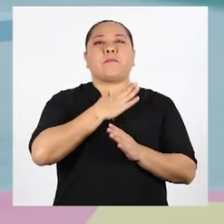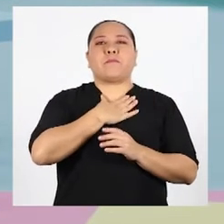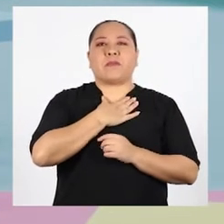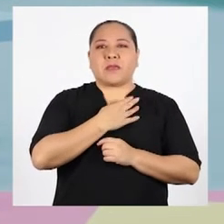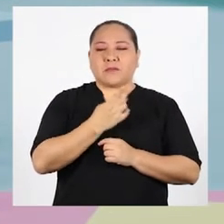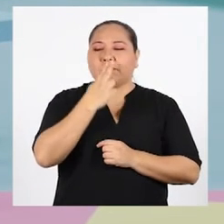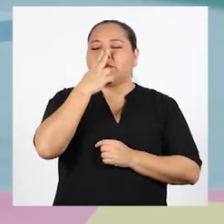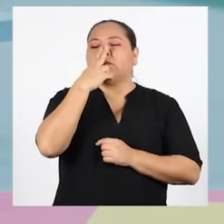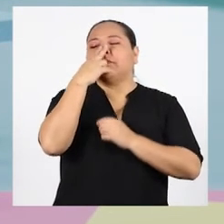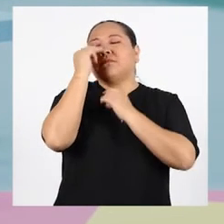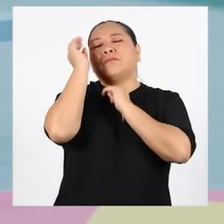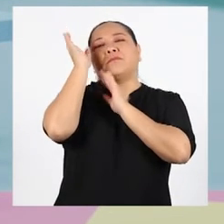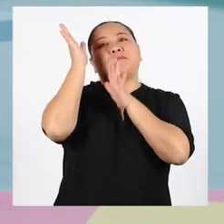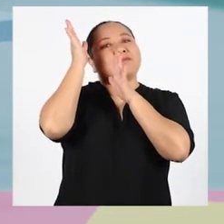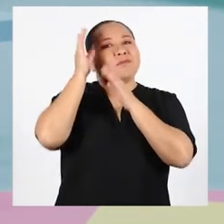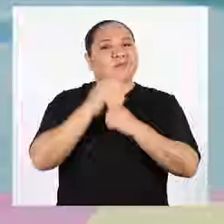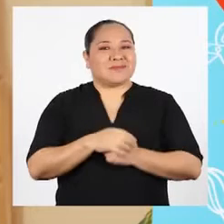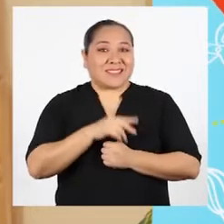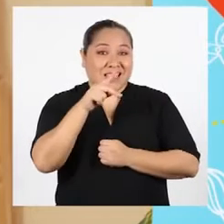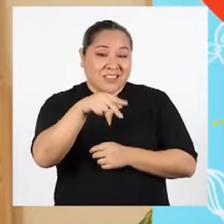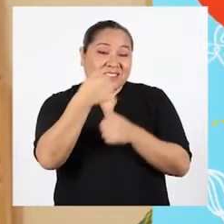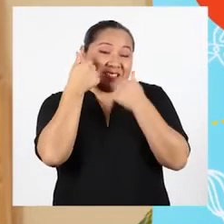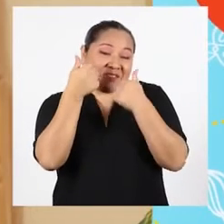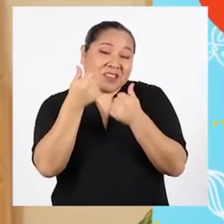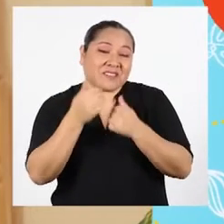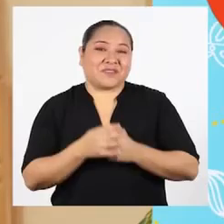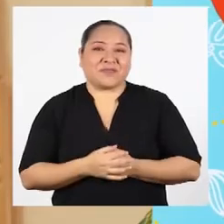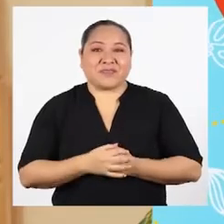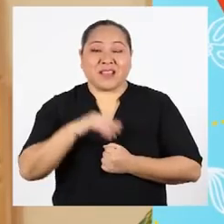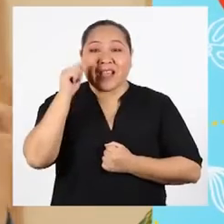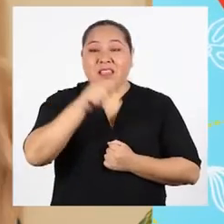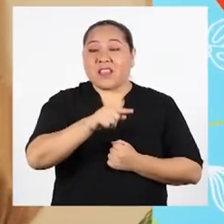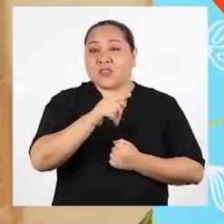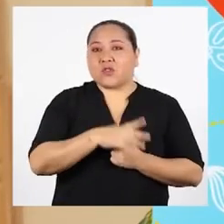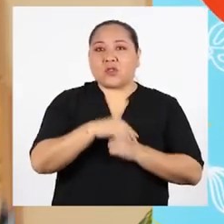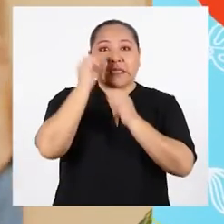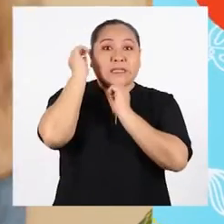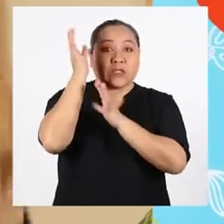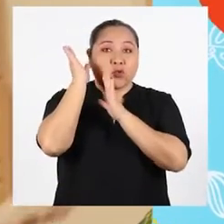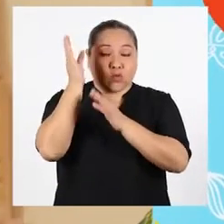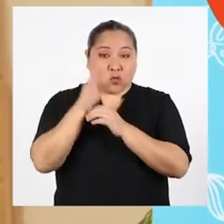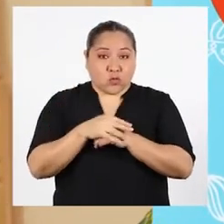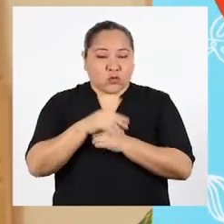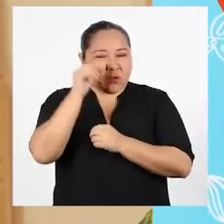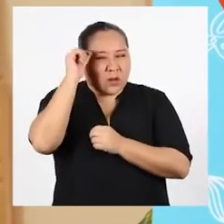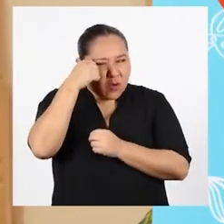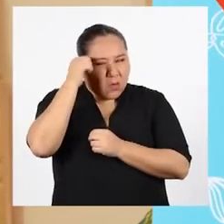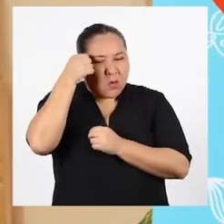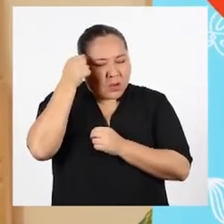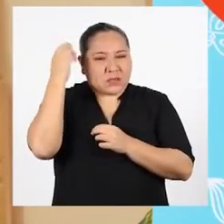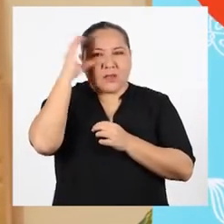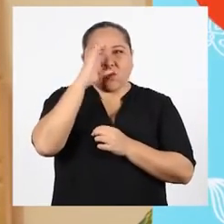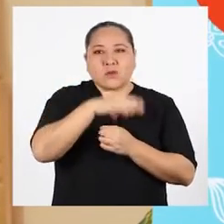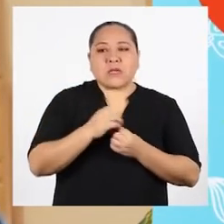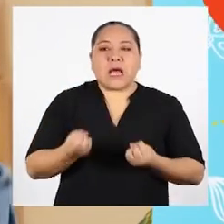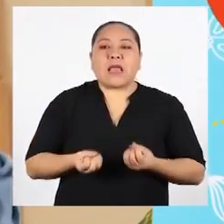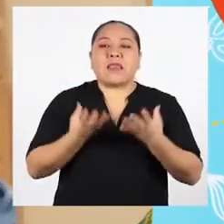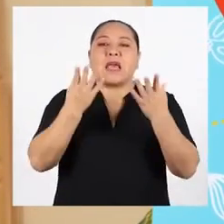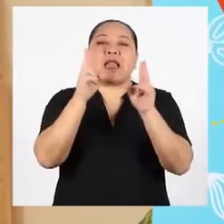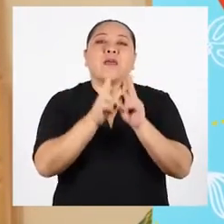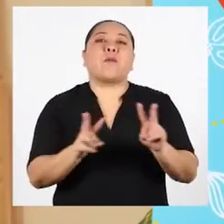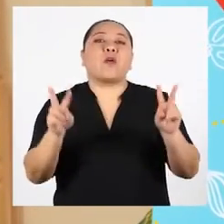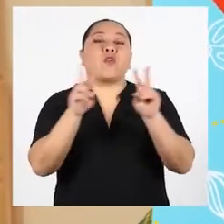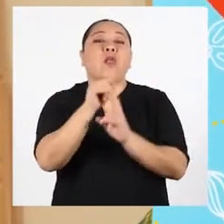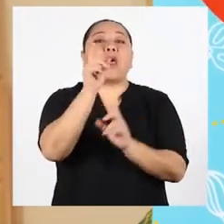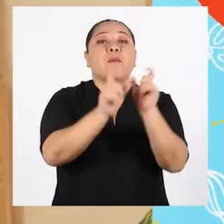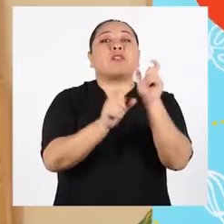siempre mi tocino discurso. Eso está muy bien. En estos discursos conmemorativos siempre se busca enaltecer